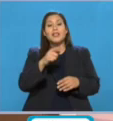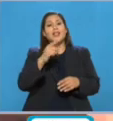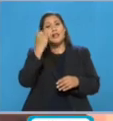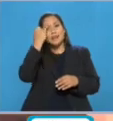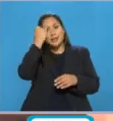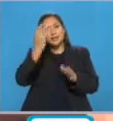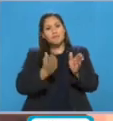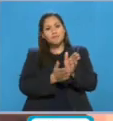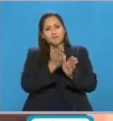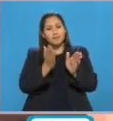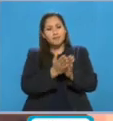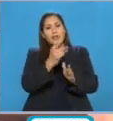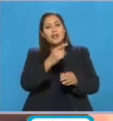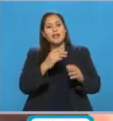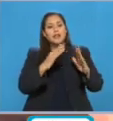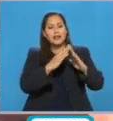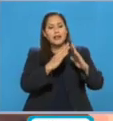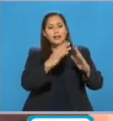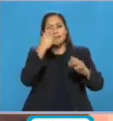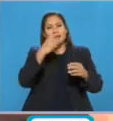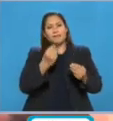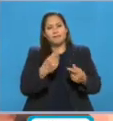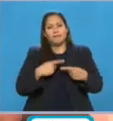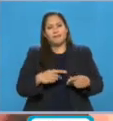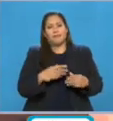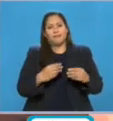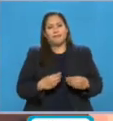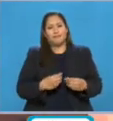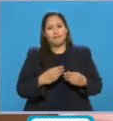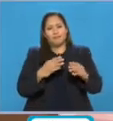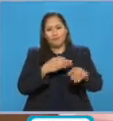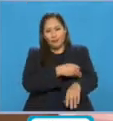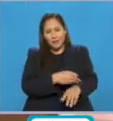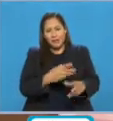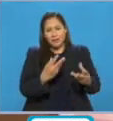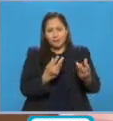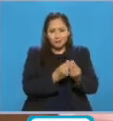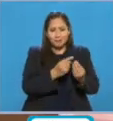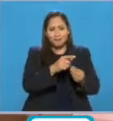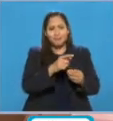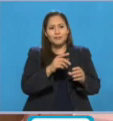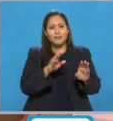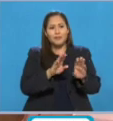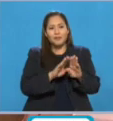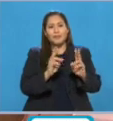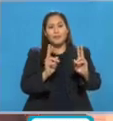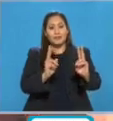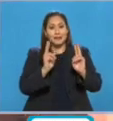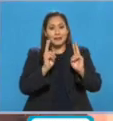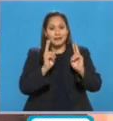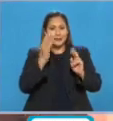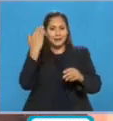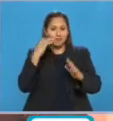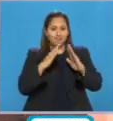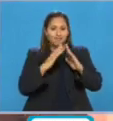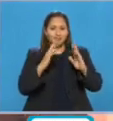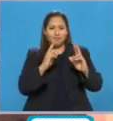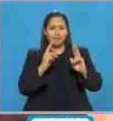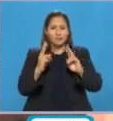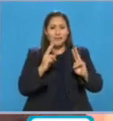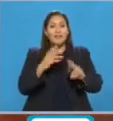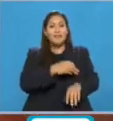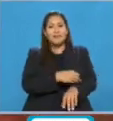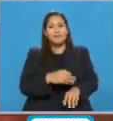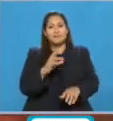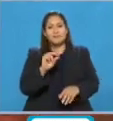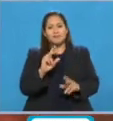construir vivienda colectiva en altura era cambiar el modo de vivienda a nivel de banqueta, A nivel. con una idea de vecindad y vivienda que no era unifamiliar, ¿no?